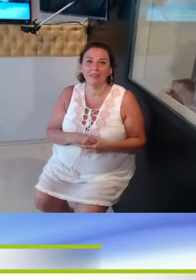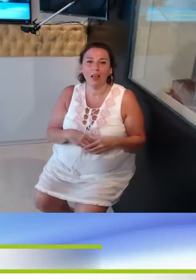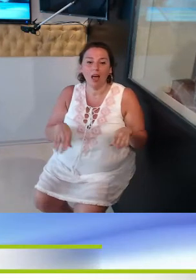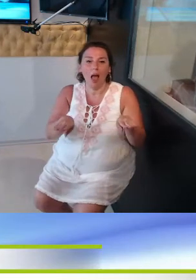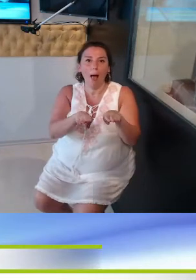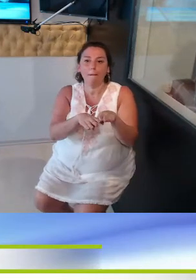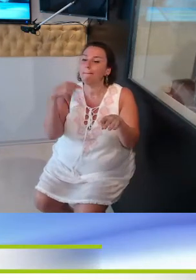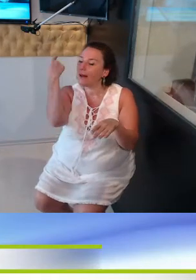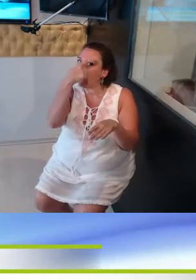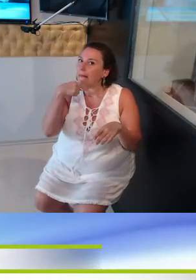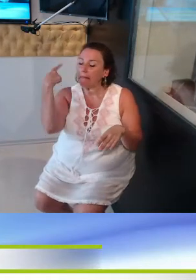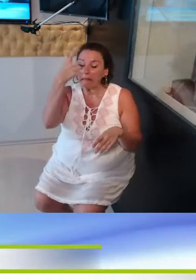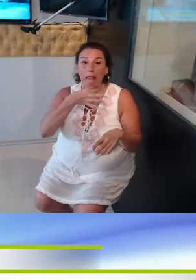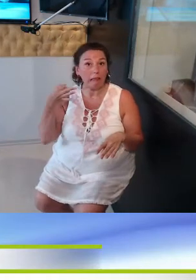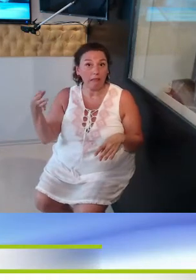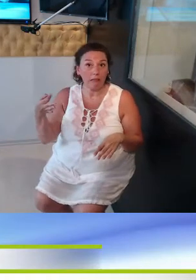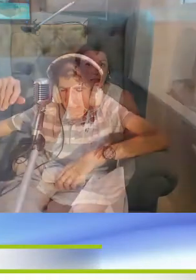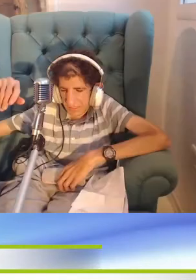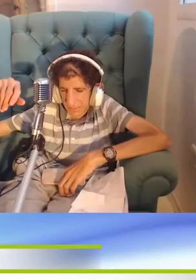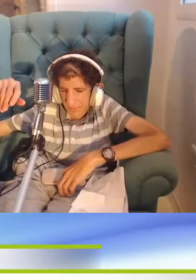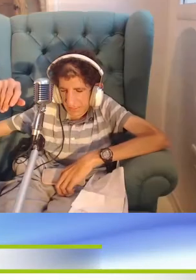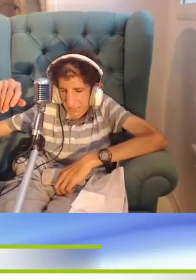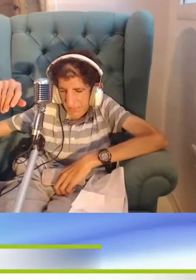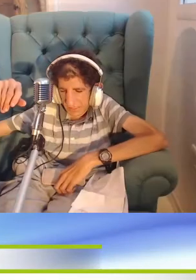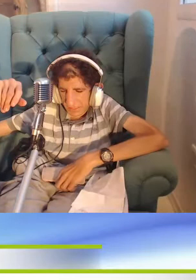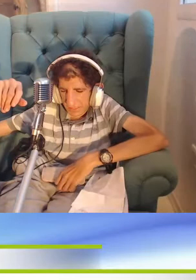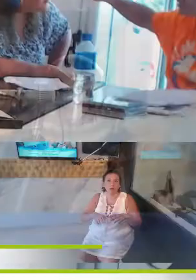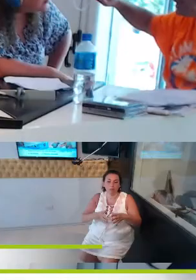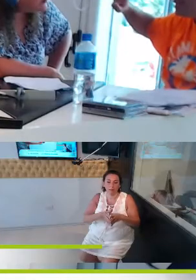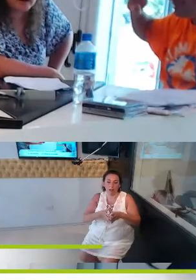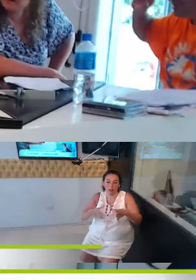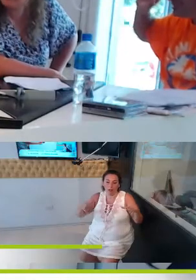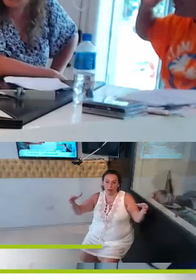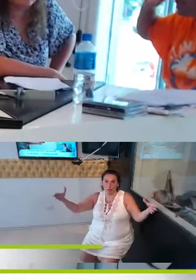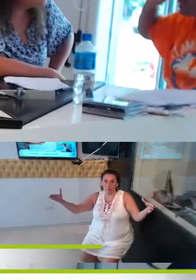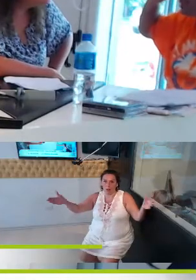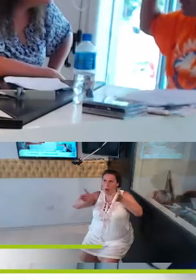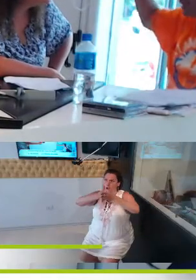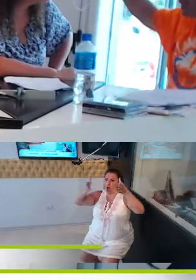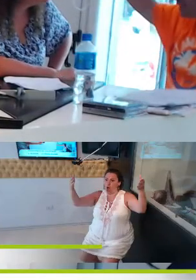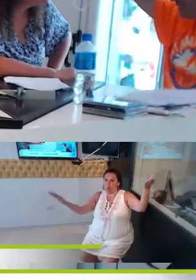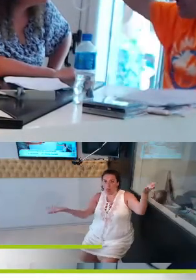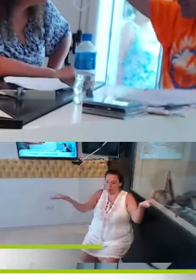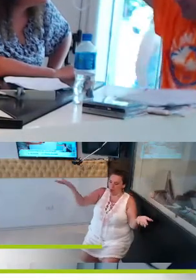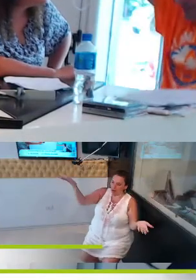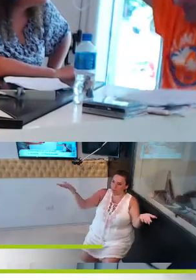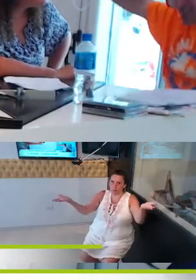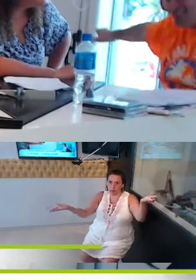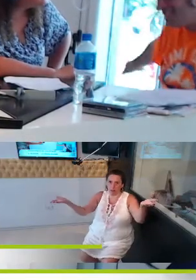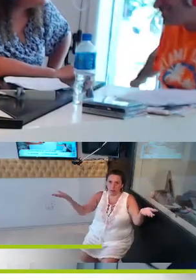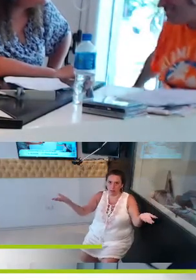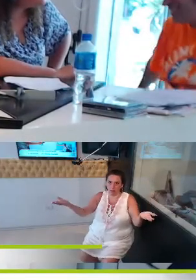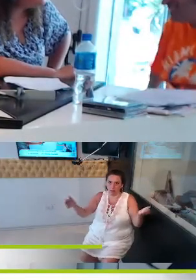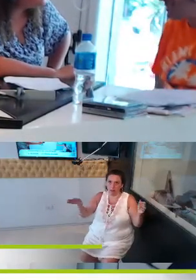Sí. Hay una balanza gigantesca. ¿Y qué pesa esa balanza? Pero ¿cómo se ingenia? Claro, ¿cómo se las ingenia? Tienen que bajar la